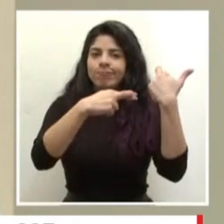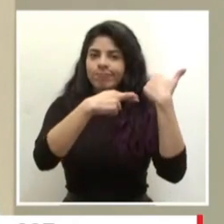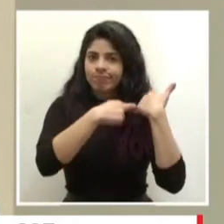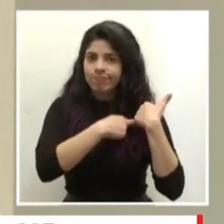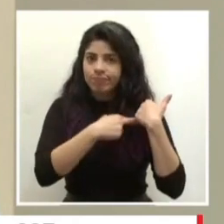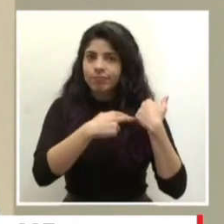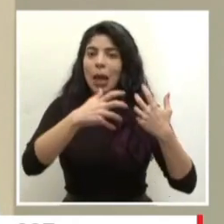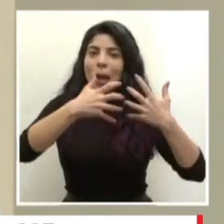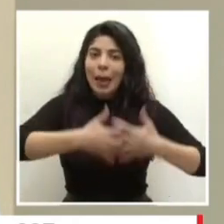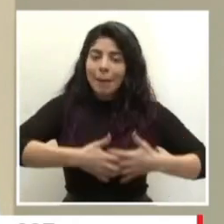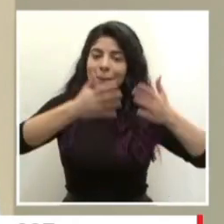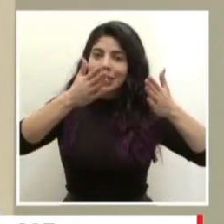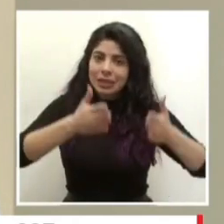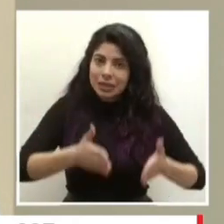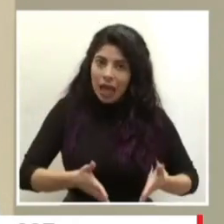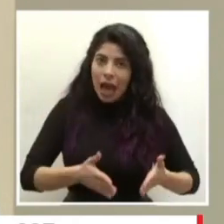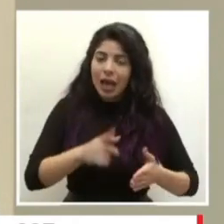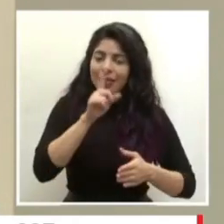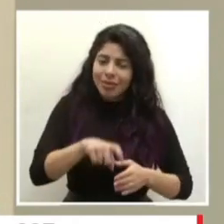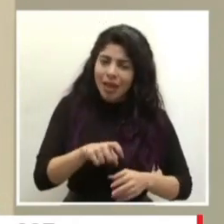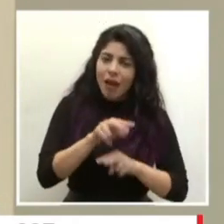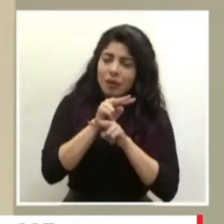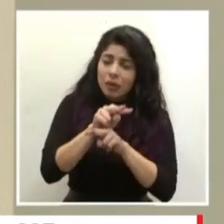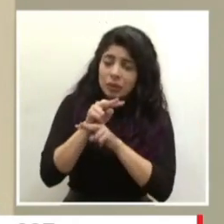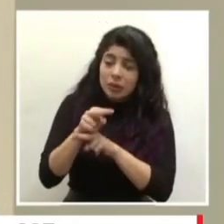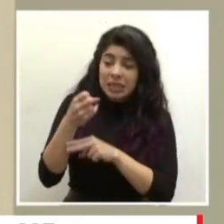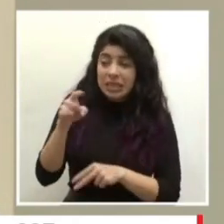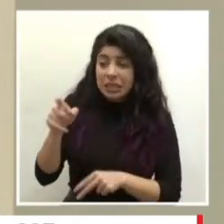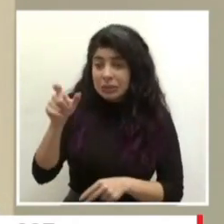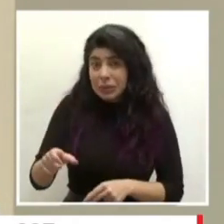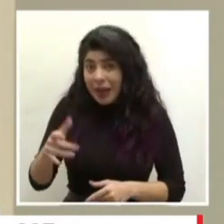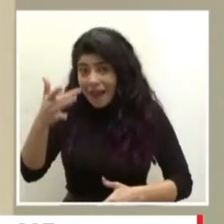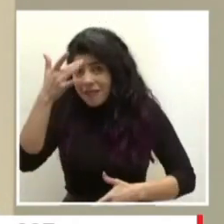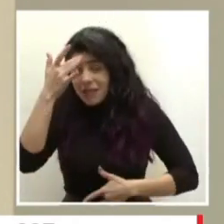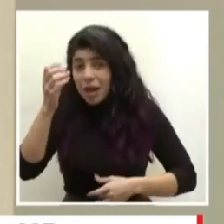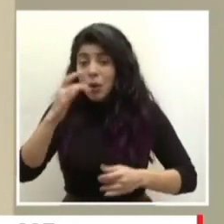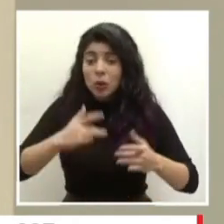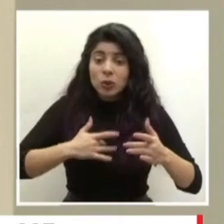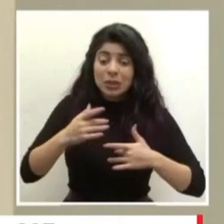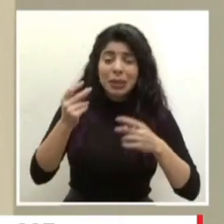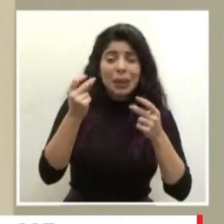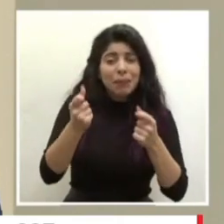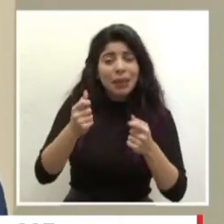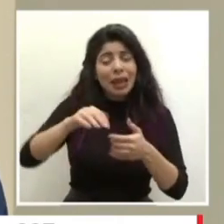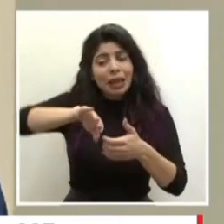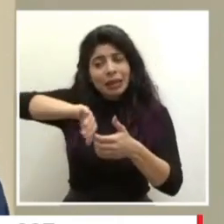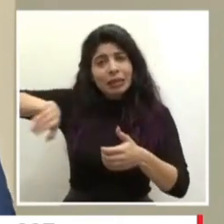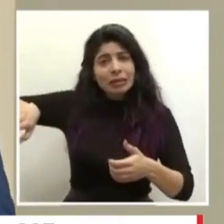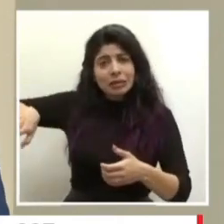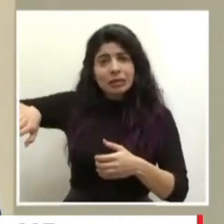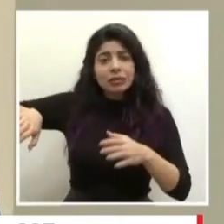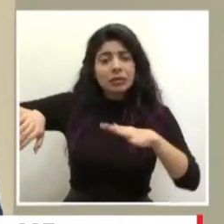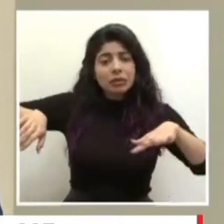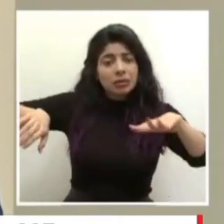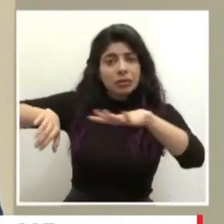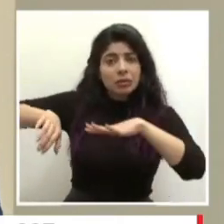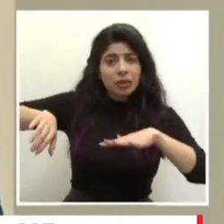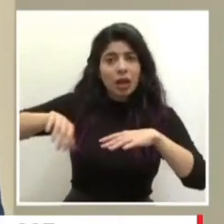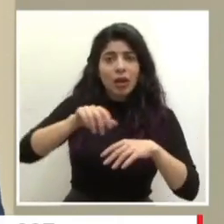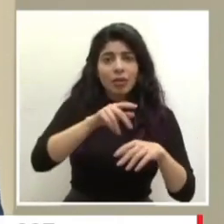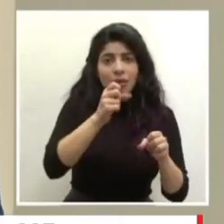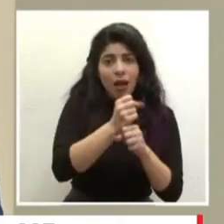los empresarios de que estén verificando que si hay personas enfermas con síntomas, inmediatamente se separen del resto, que las condiciones que tengan